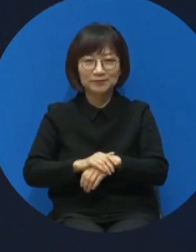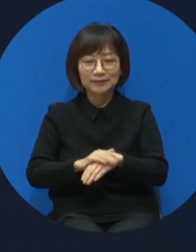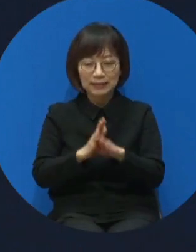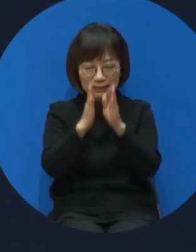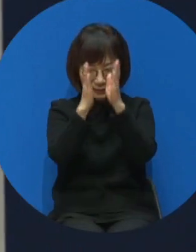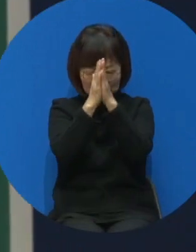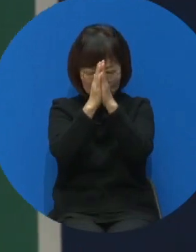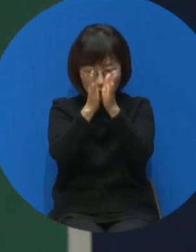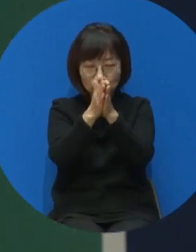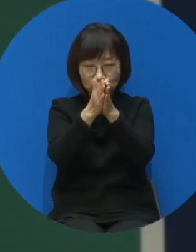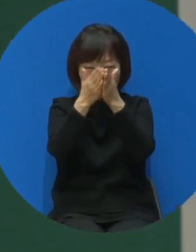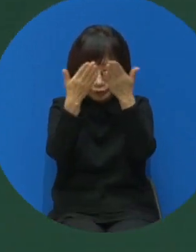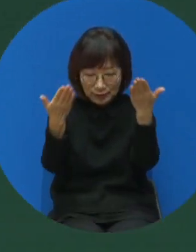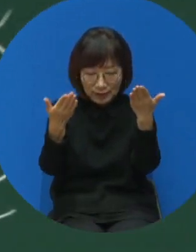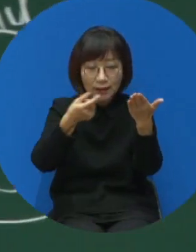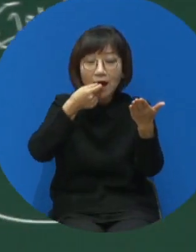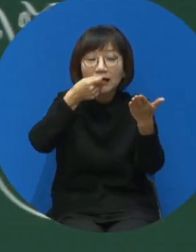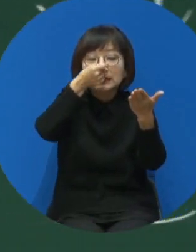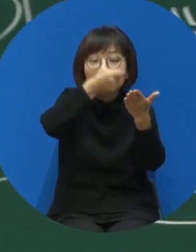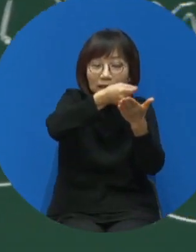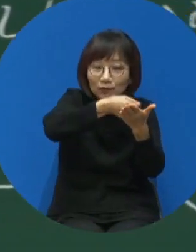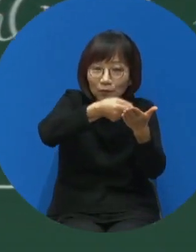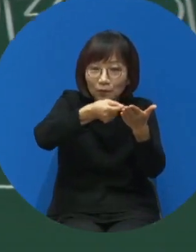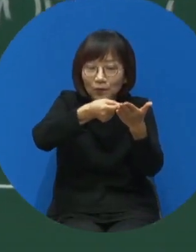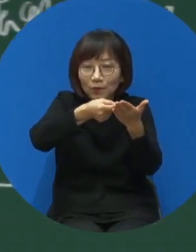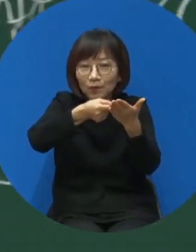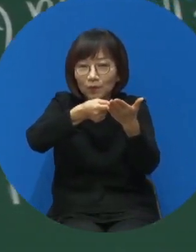eso no tenemos a un diario de la oración